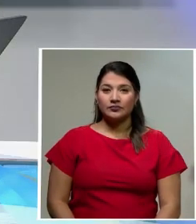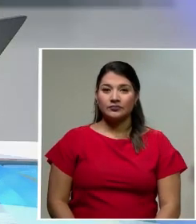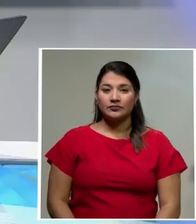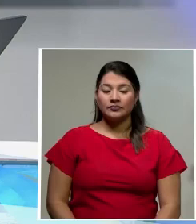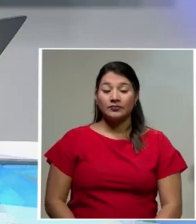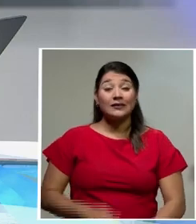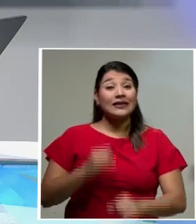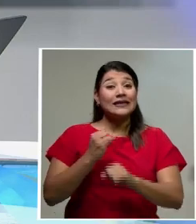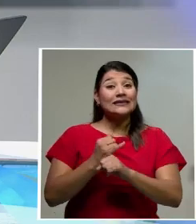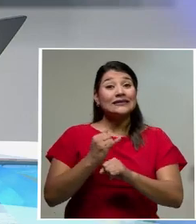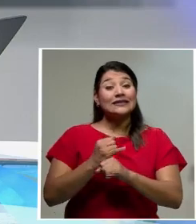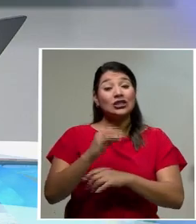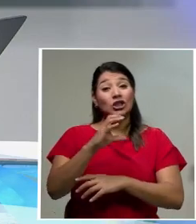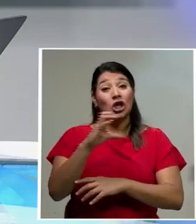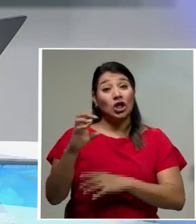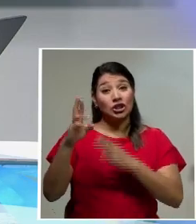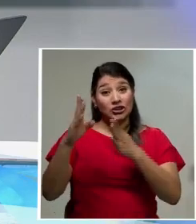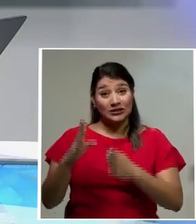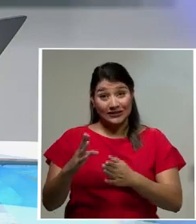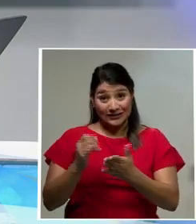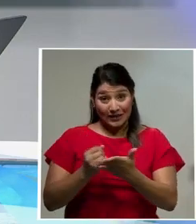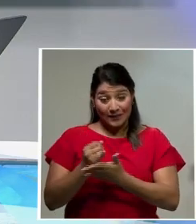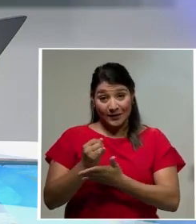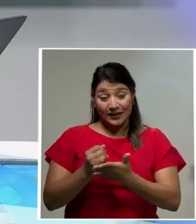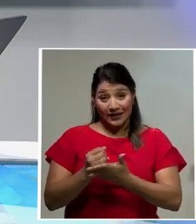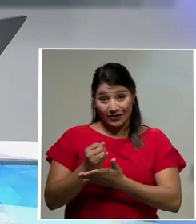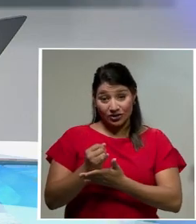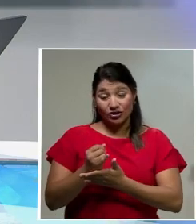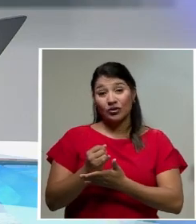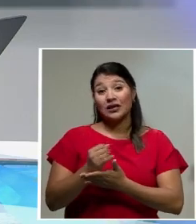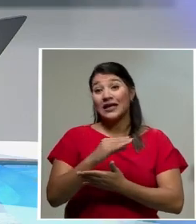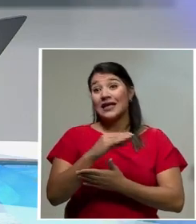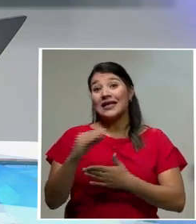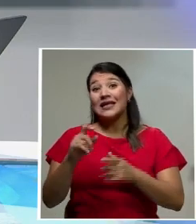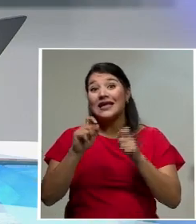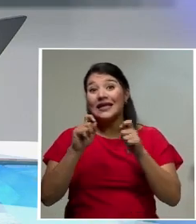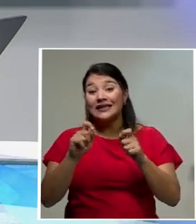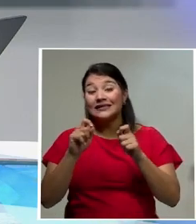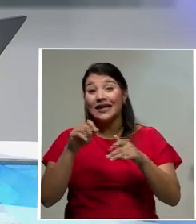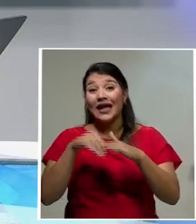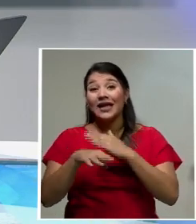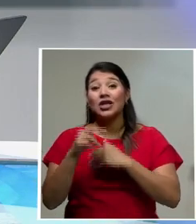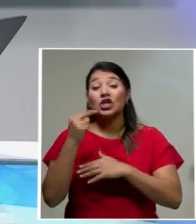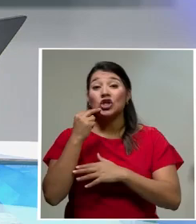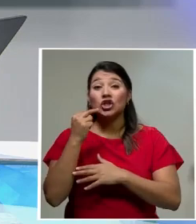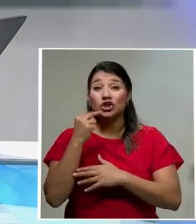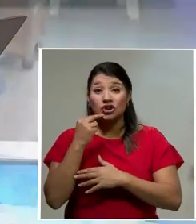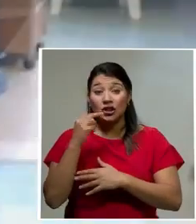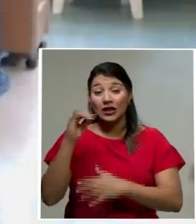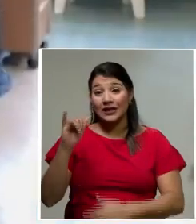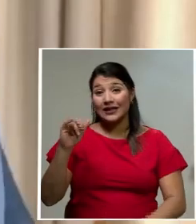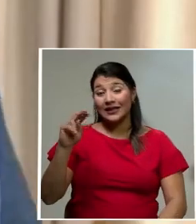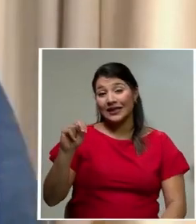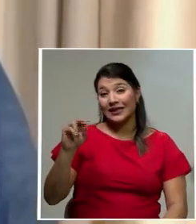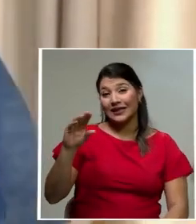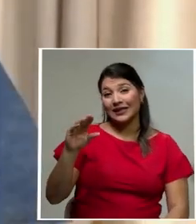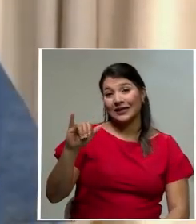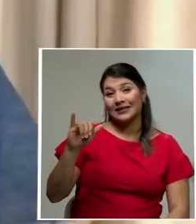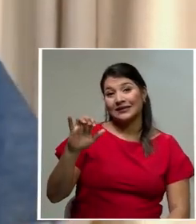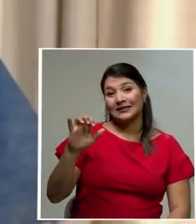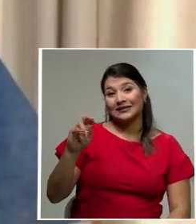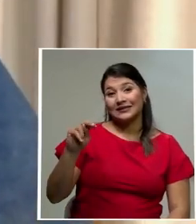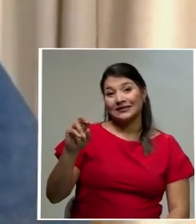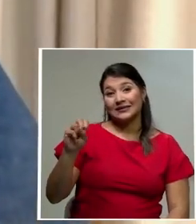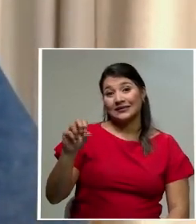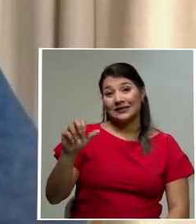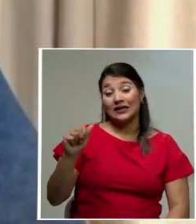Y el Instituto Costarricense de Investigación y Enseñanza en Nutrición y Salud, el INCIENSA, encendió